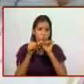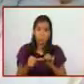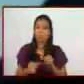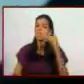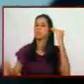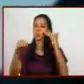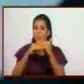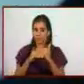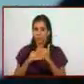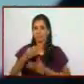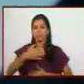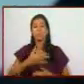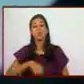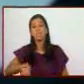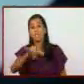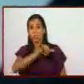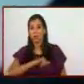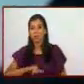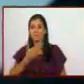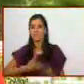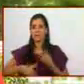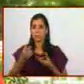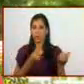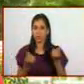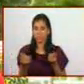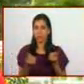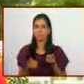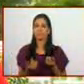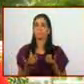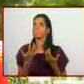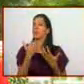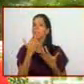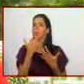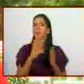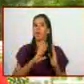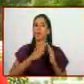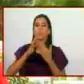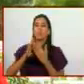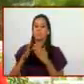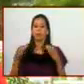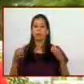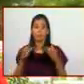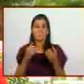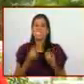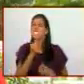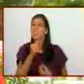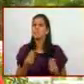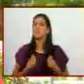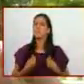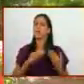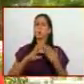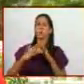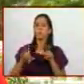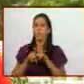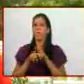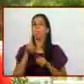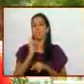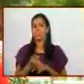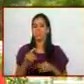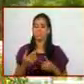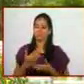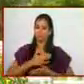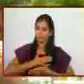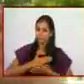equidad en el intercambio comercial. Es una comunidad y el que vive en comunidad debe ser solidario,